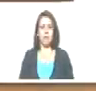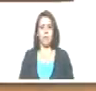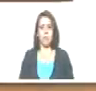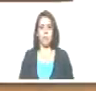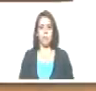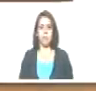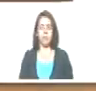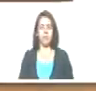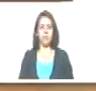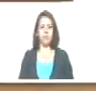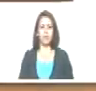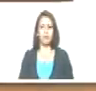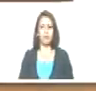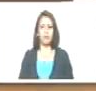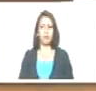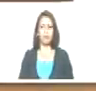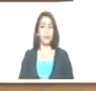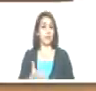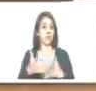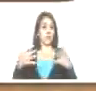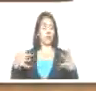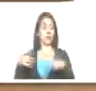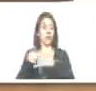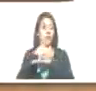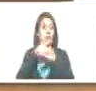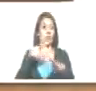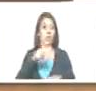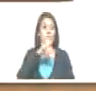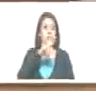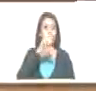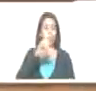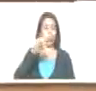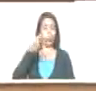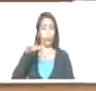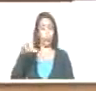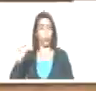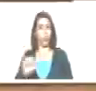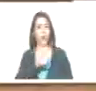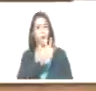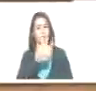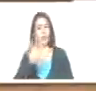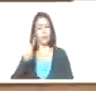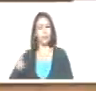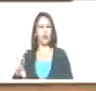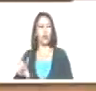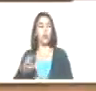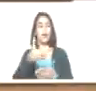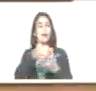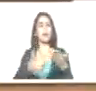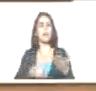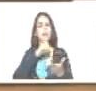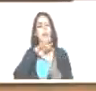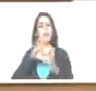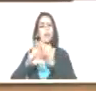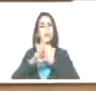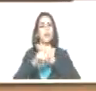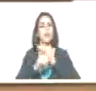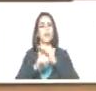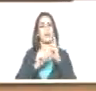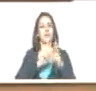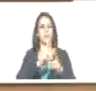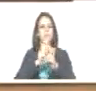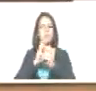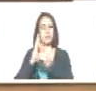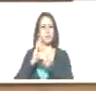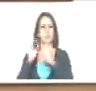y no estoy hablando del gobierno de Rómulo Betancourt, que hay 445 expedientes de corrupción sin ninguna respuesta. Y no